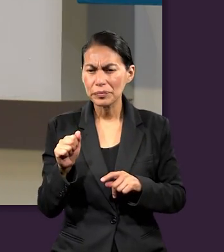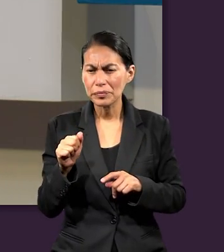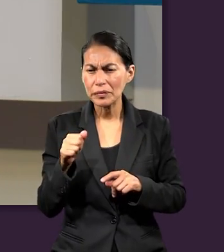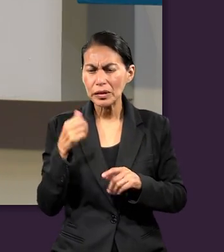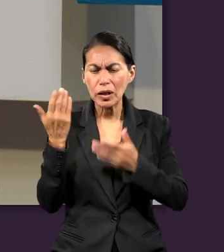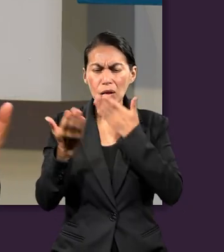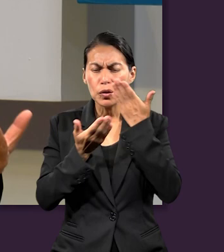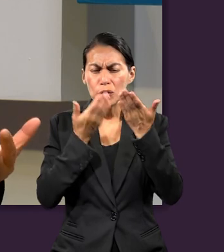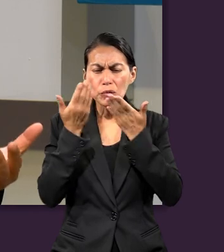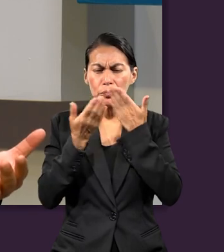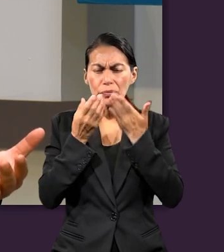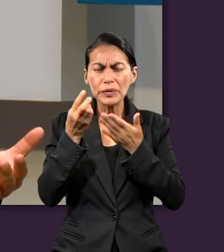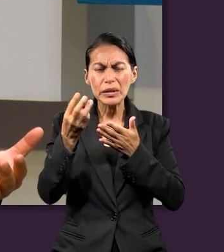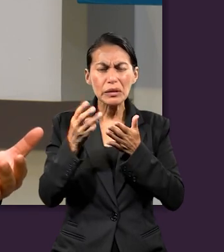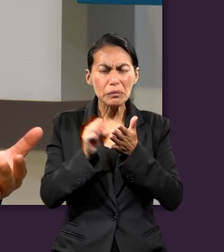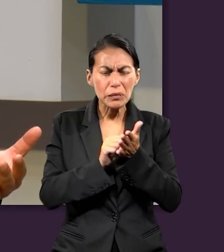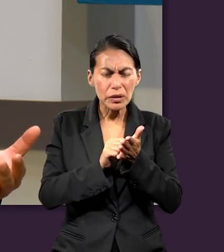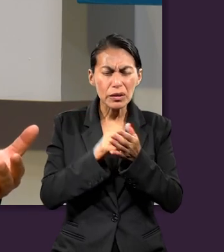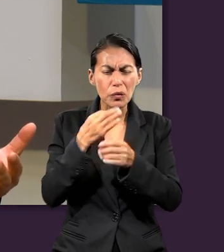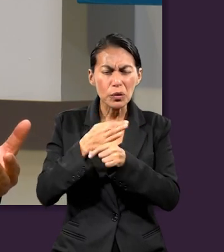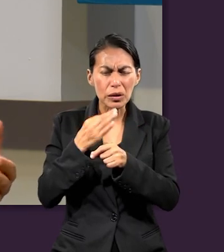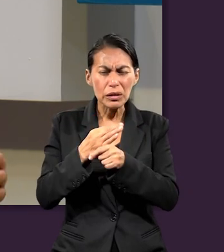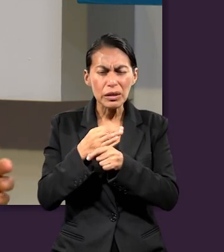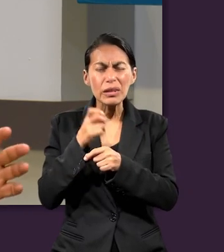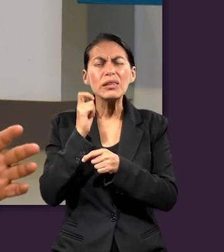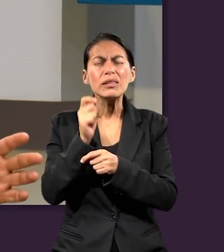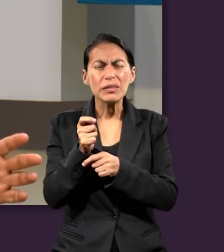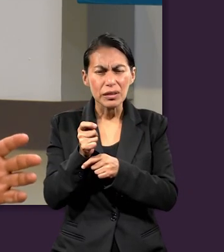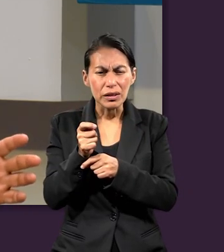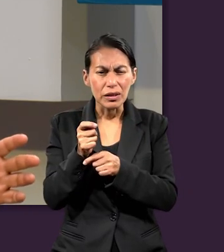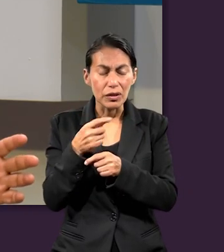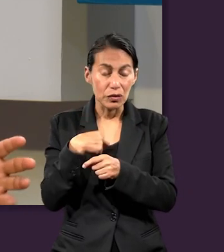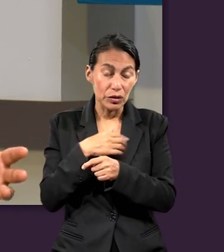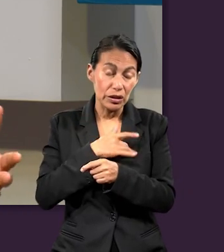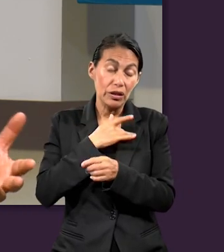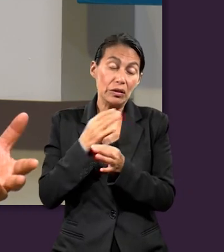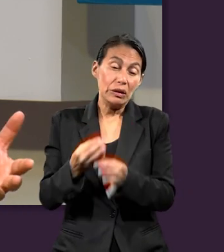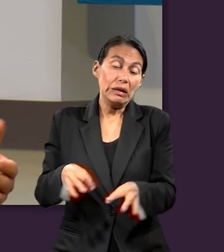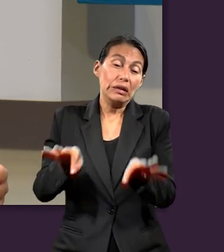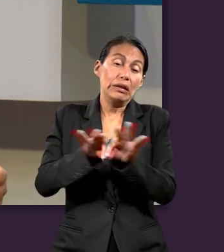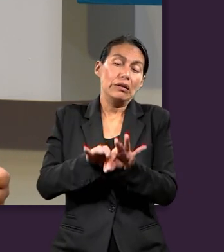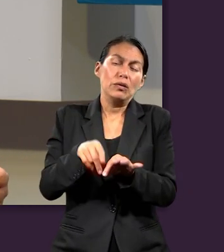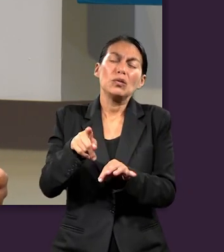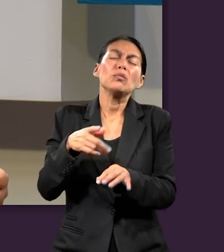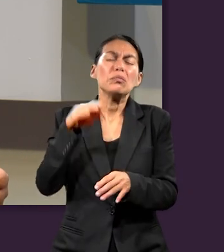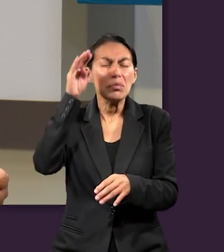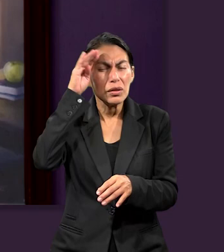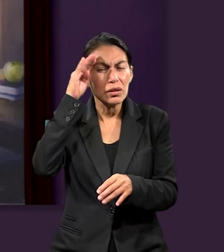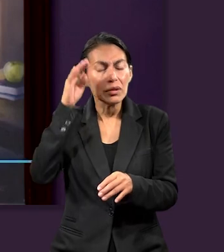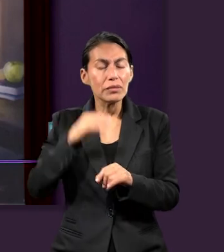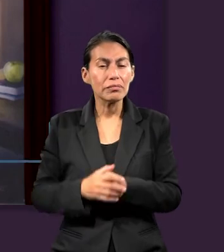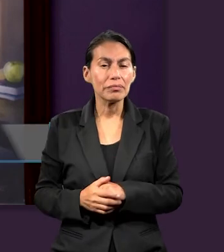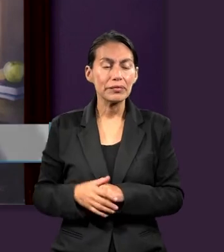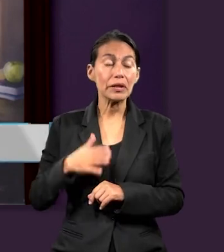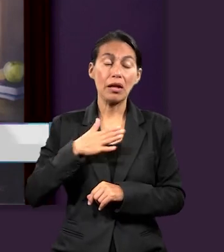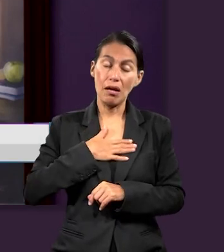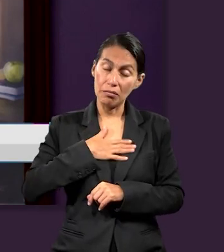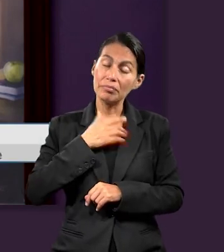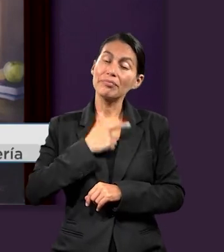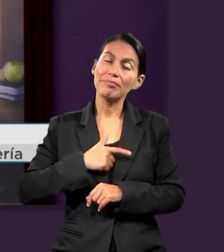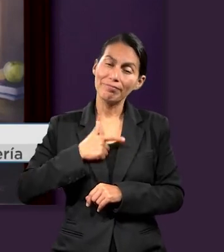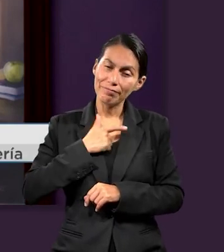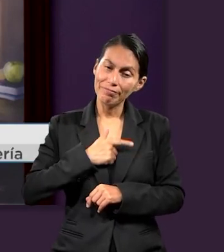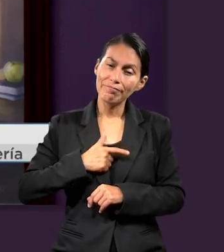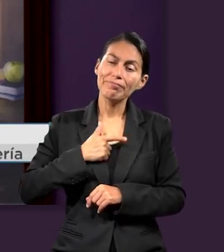el estudio de este trimestre es un trimestre sumamente especial pero cómo cómo te ha parecido a ti este estudio me ha gustado mucho